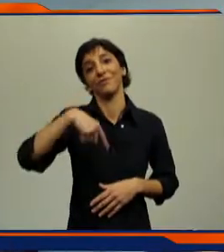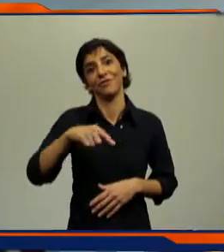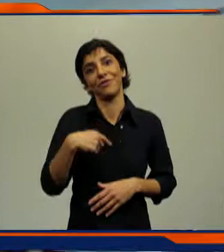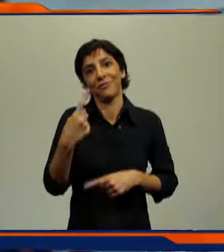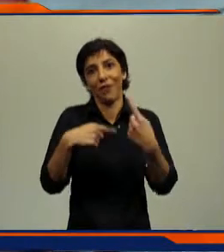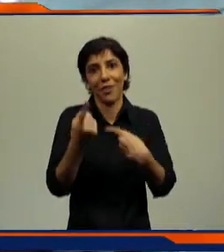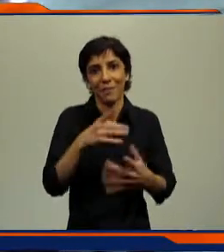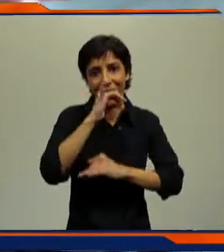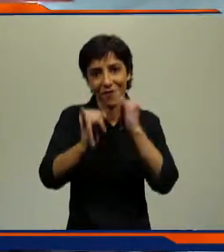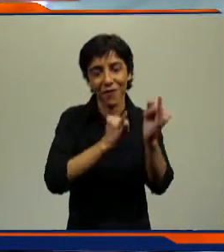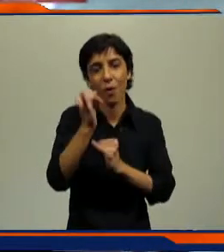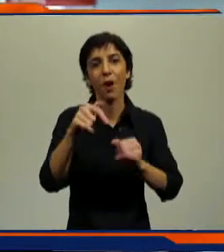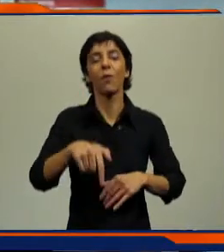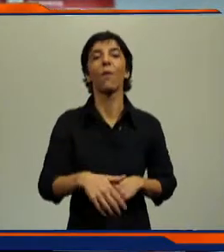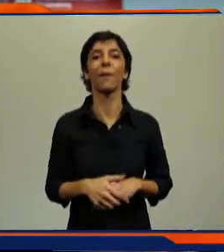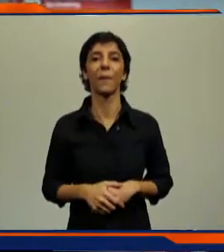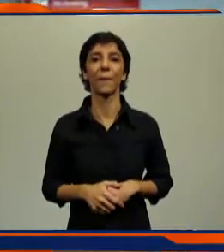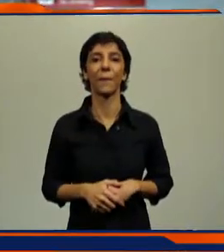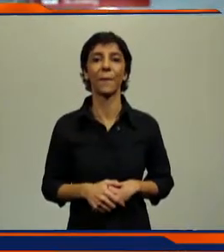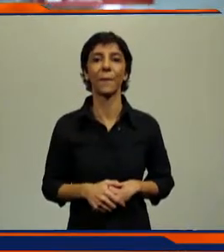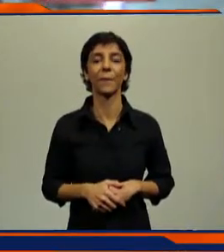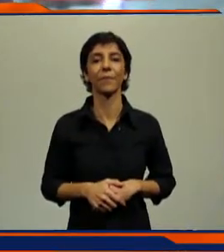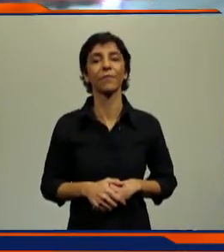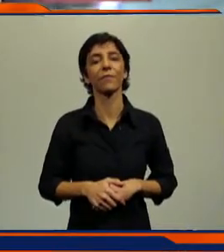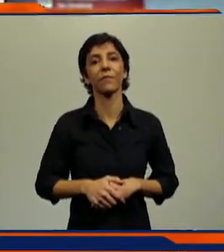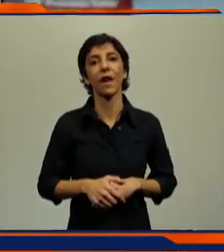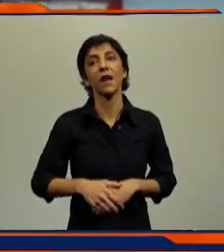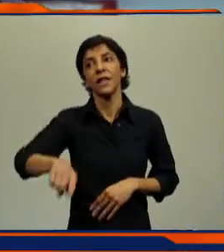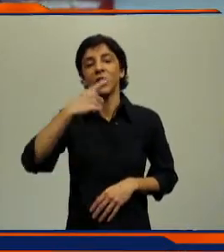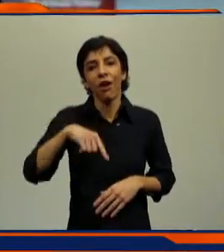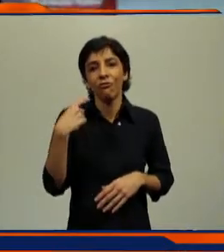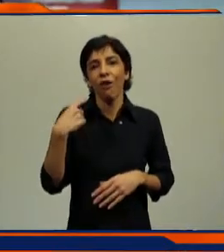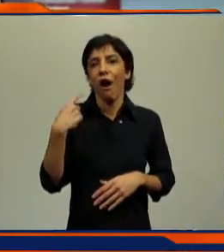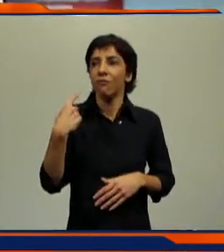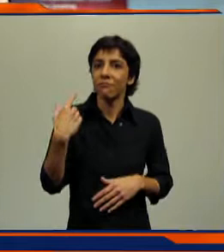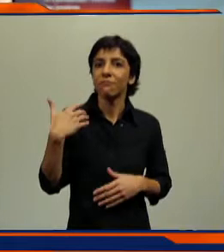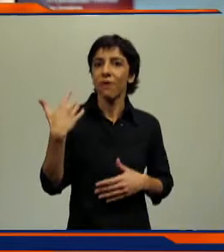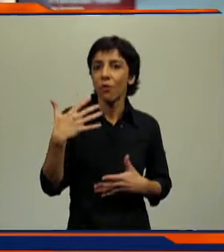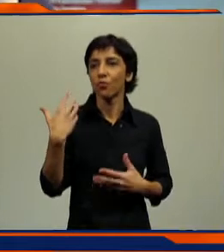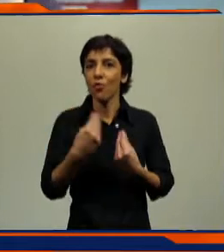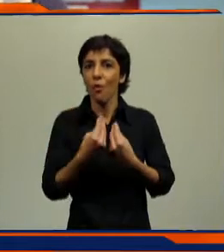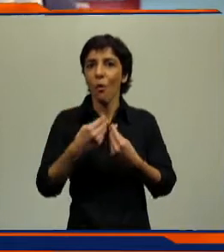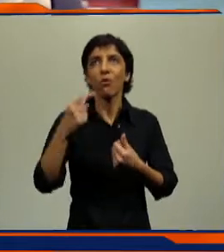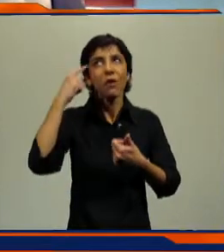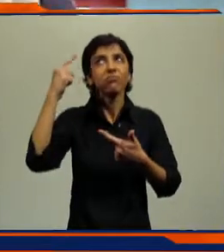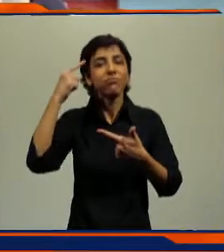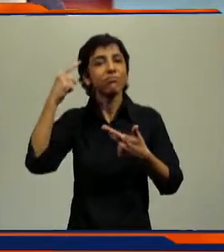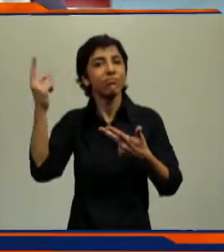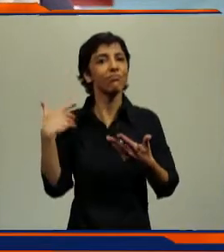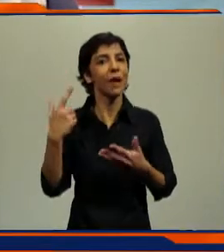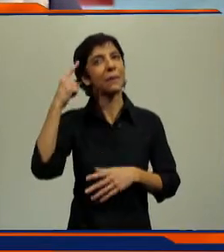Muchas expectativas, esperamos, tenemos el objetivo de mejorar lo que hicimos en el Mundial